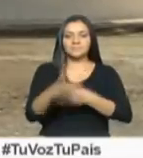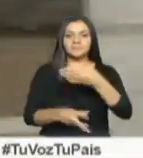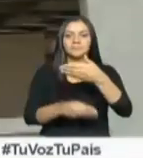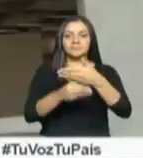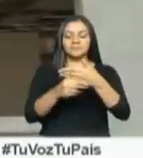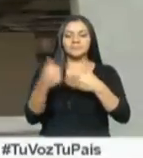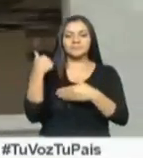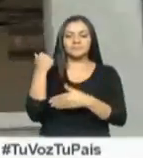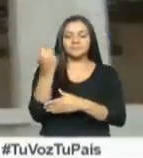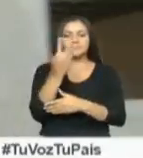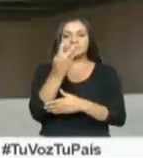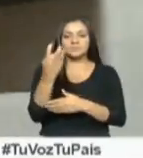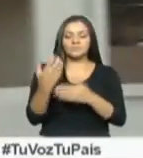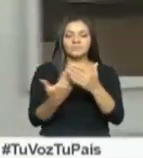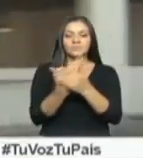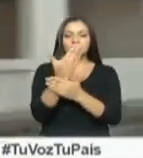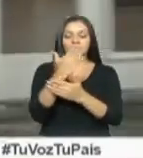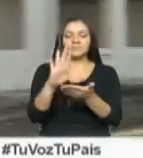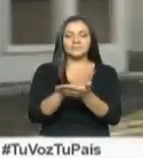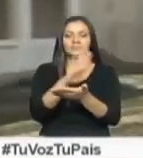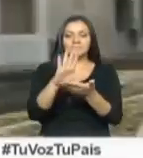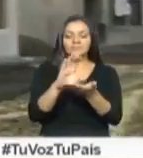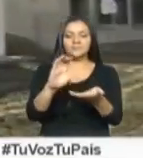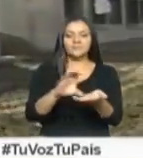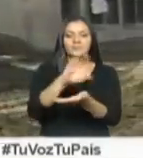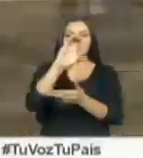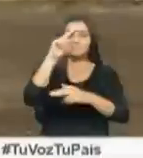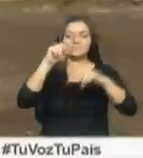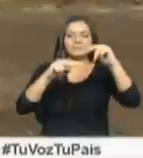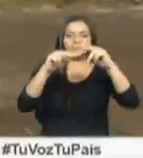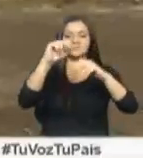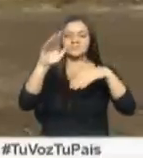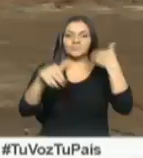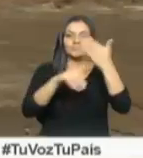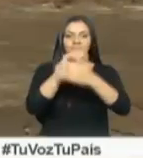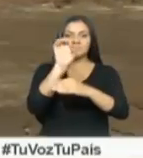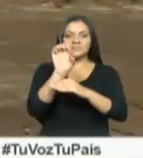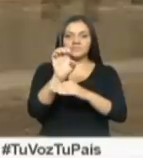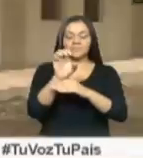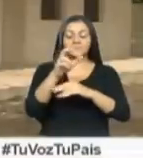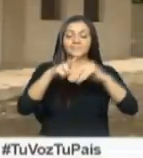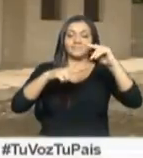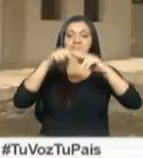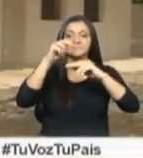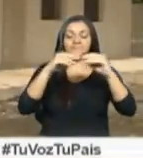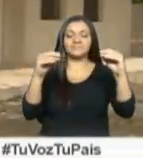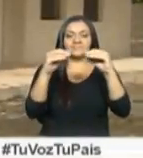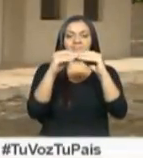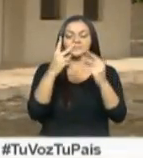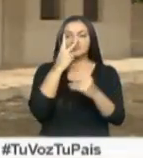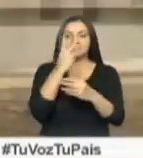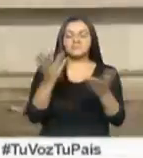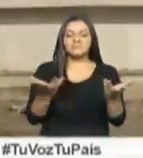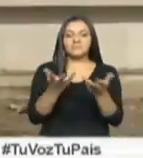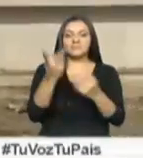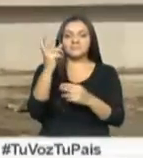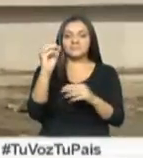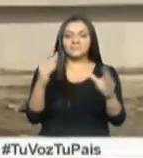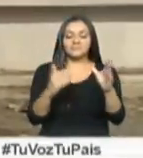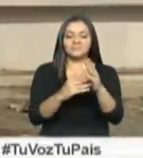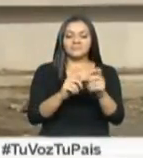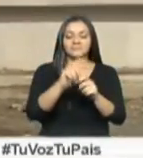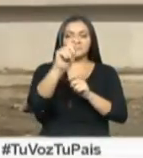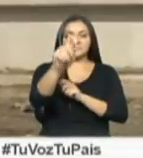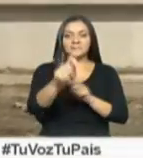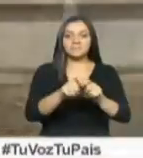más de 400 nuevas escuelas y colegios que se construyen en todo el país. La obra, que se edifica en un área de 20,000 metros